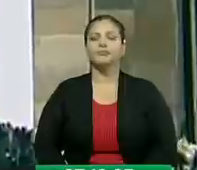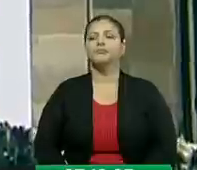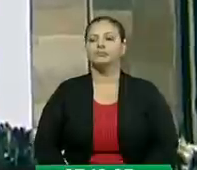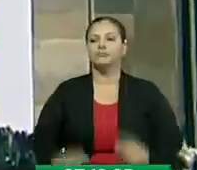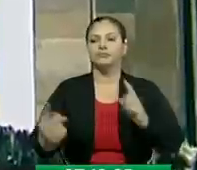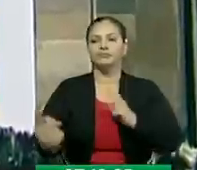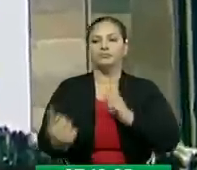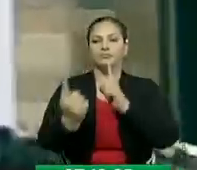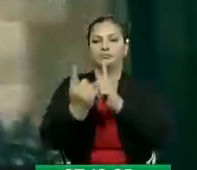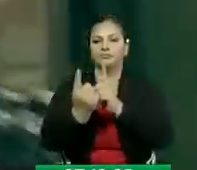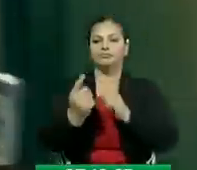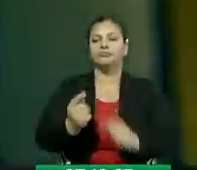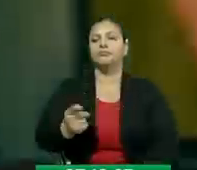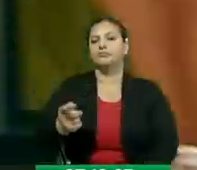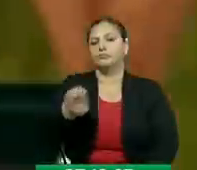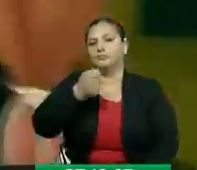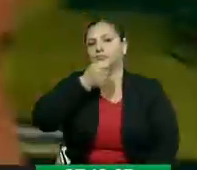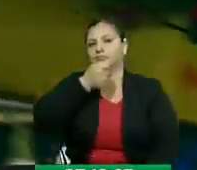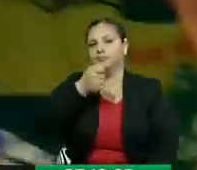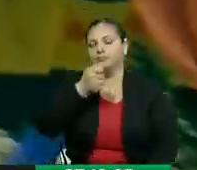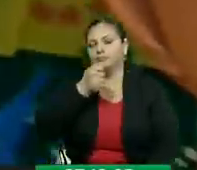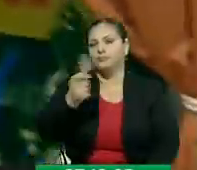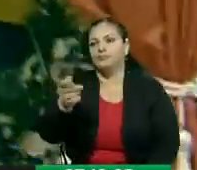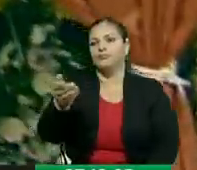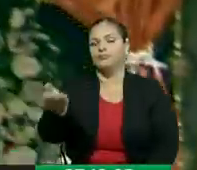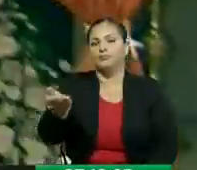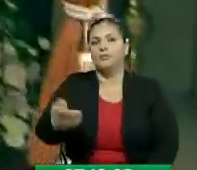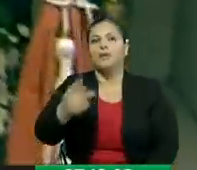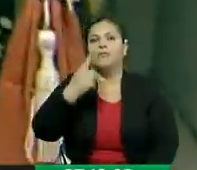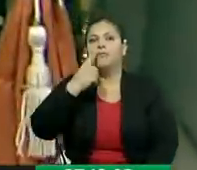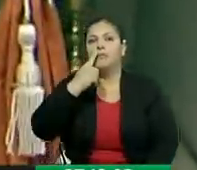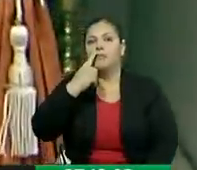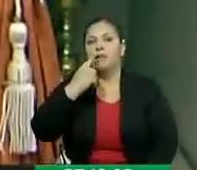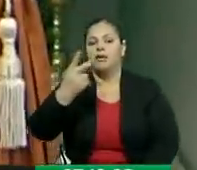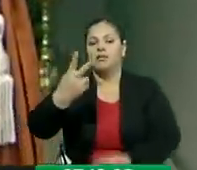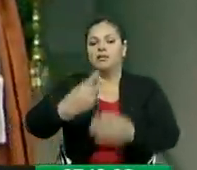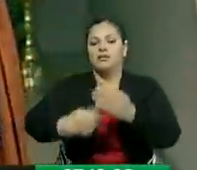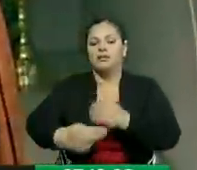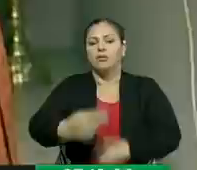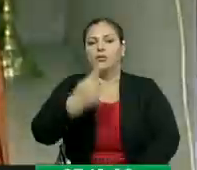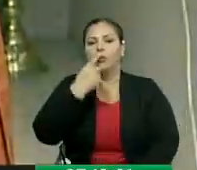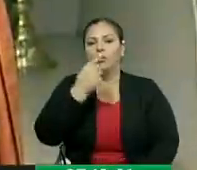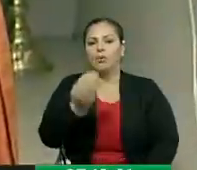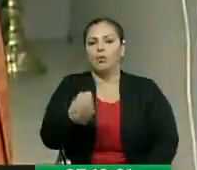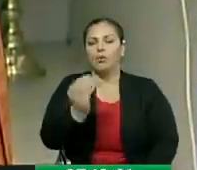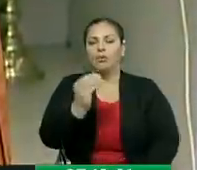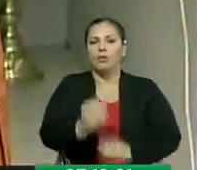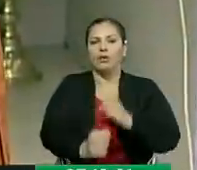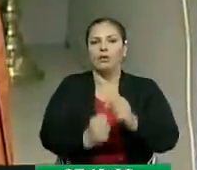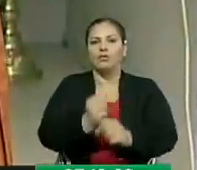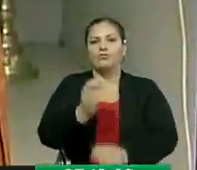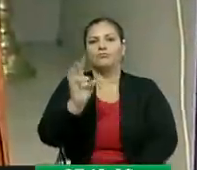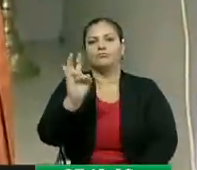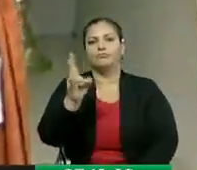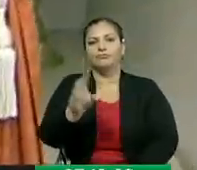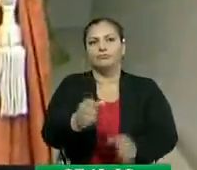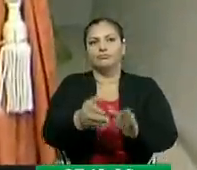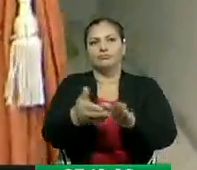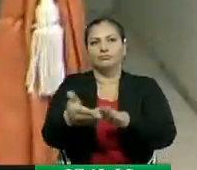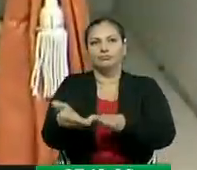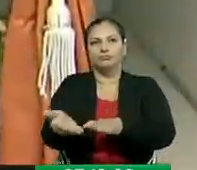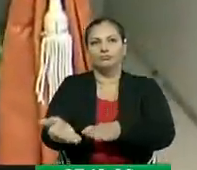el autor de los días de aquel joven de 17 años que descansa ya en ese ataúd.